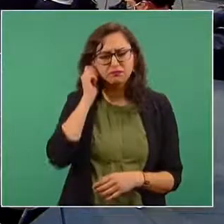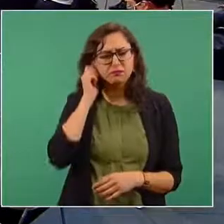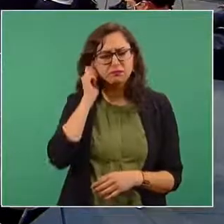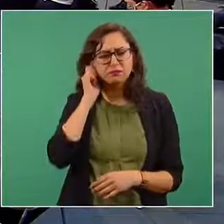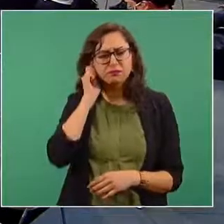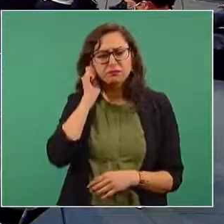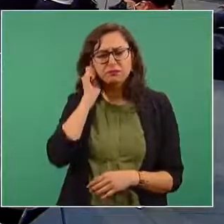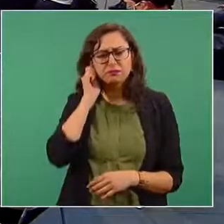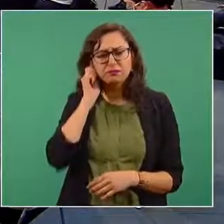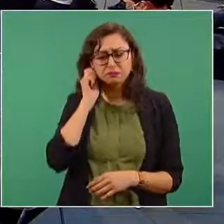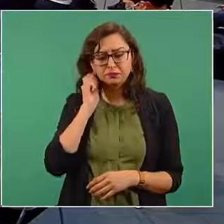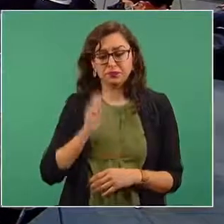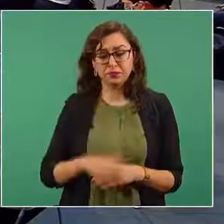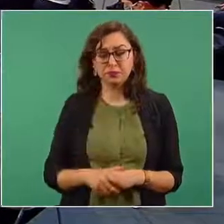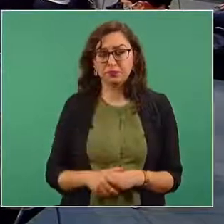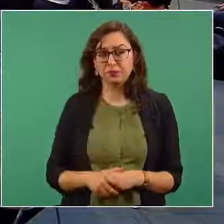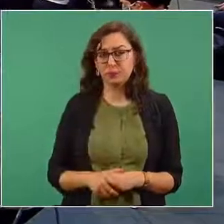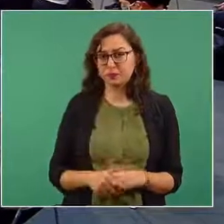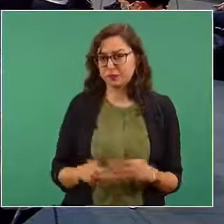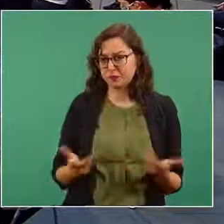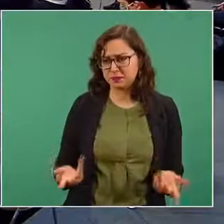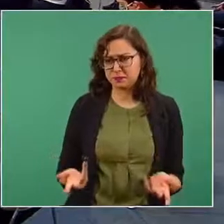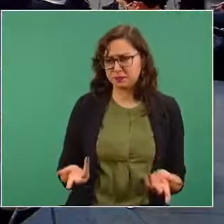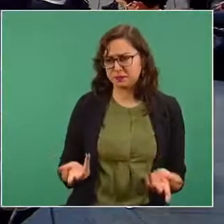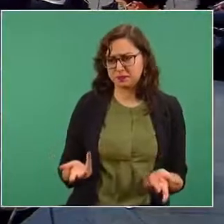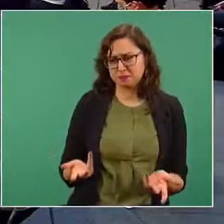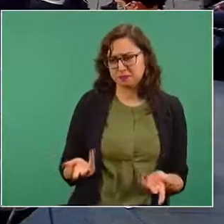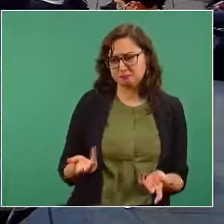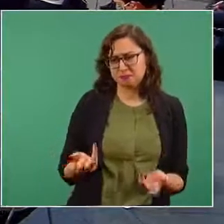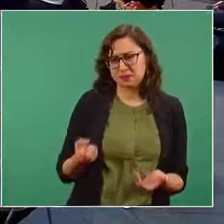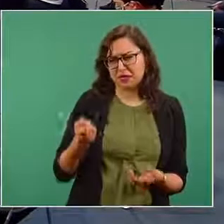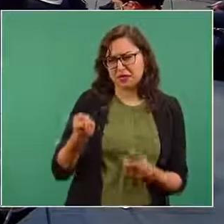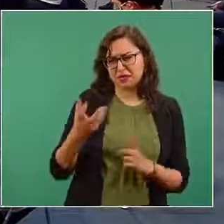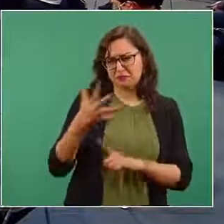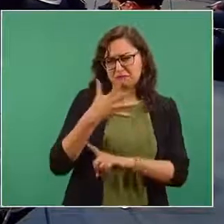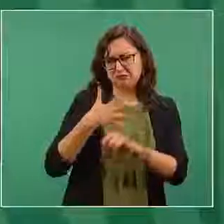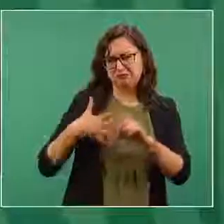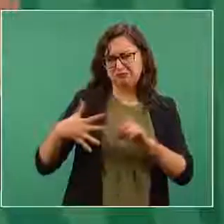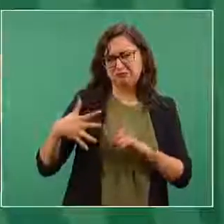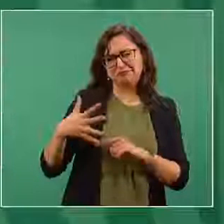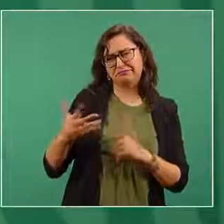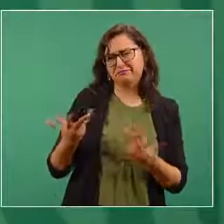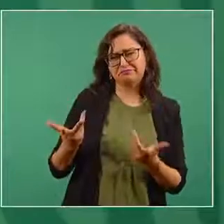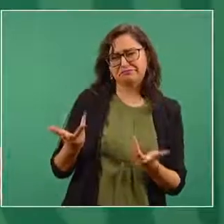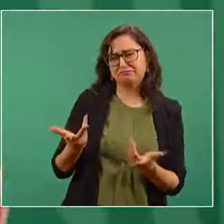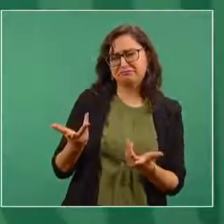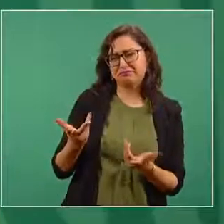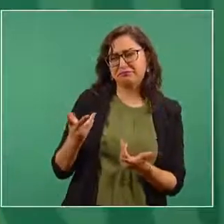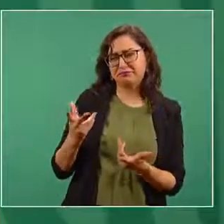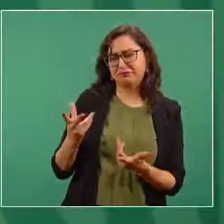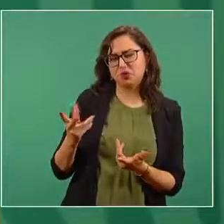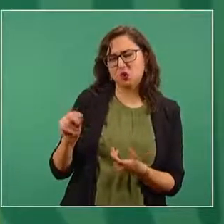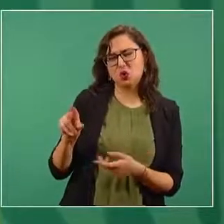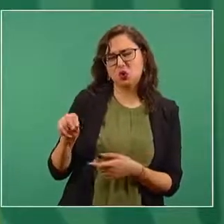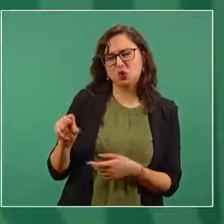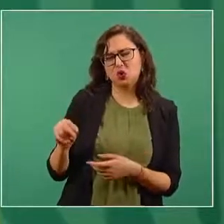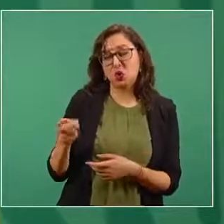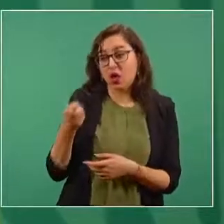respondiendo a ese comentario. Se trató el tema del COVID,